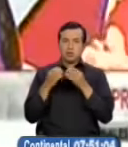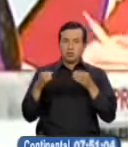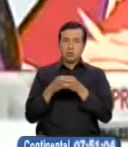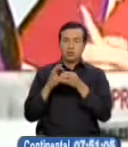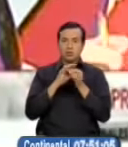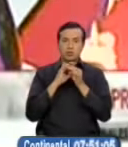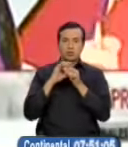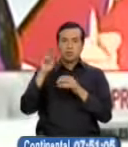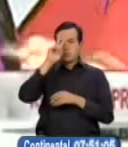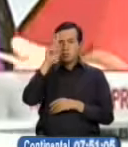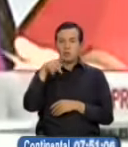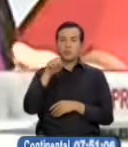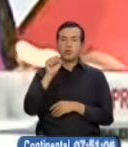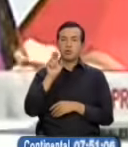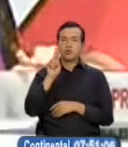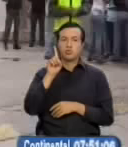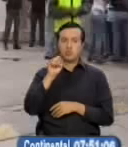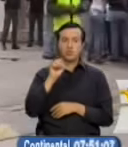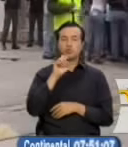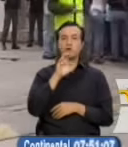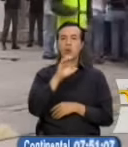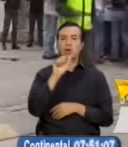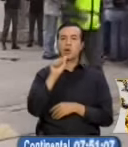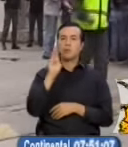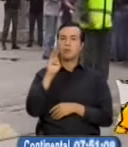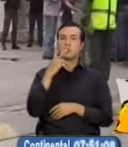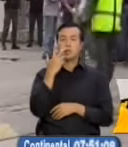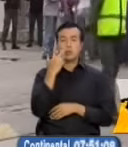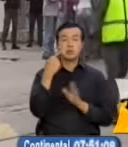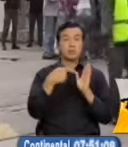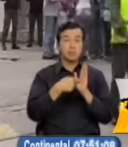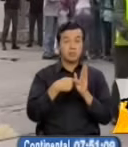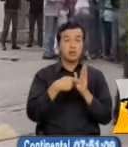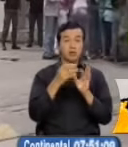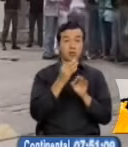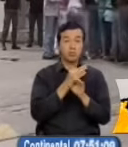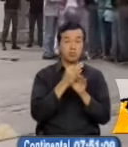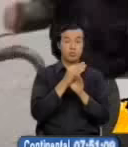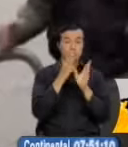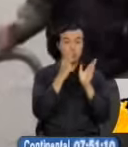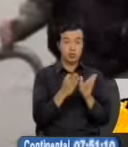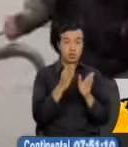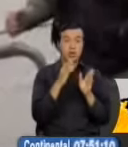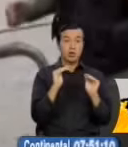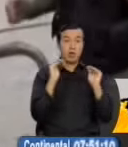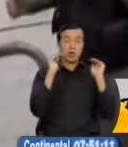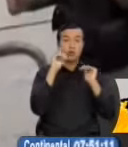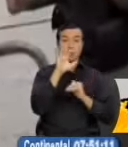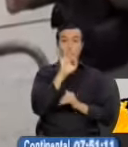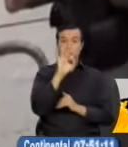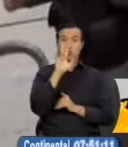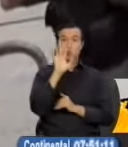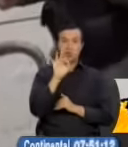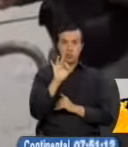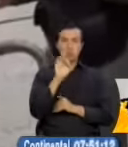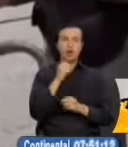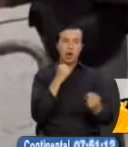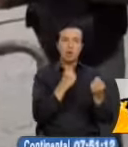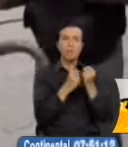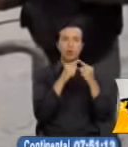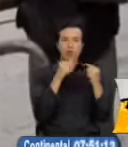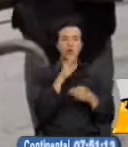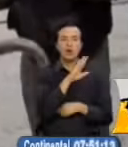de Venezuela, PSUD, Diosdado Cabello, unos 13.000 funcionarios de grado 99 habrían firmado en apoyo a los partidos de